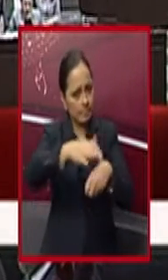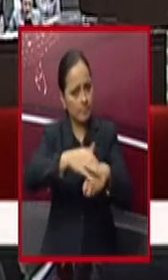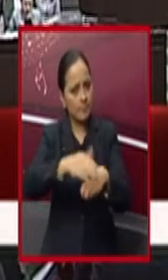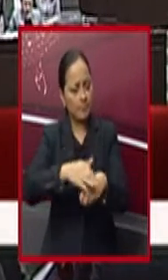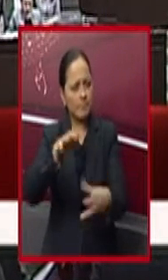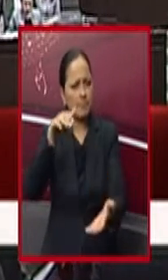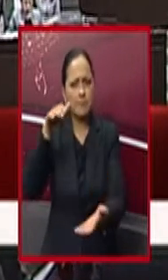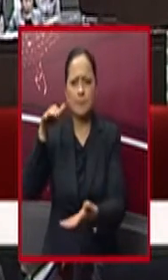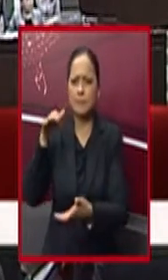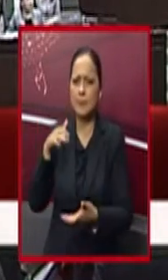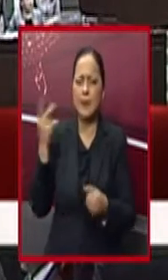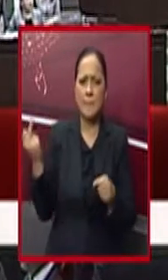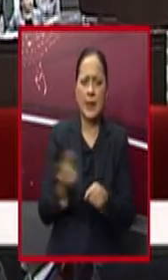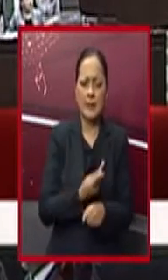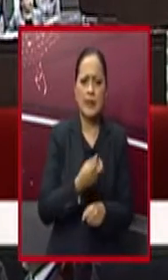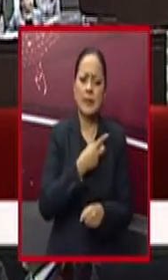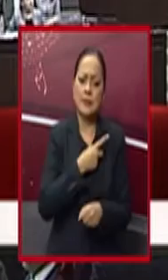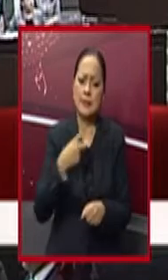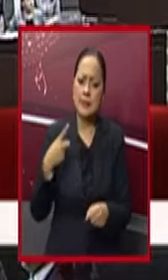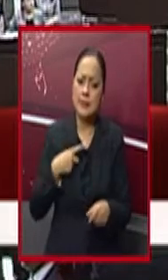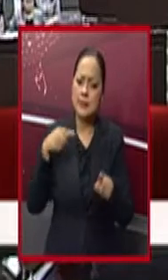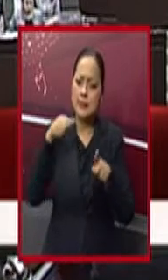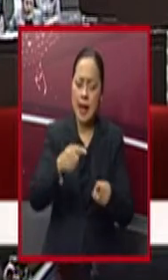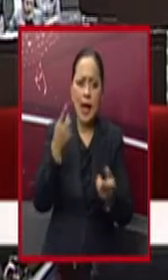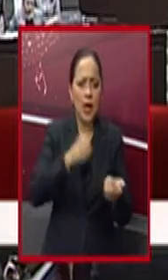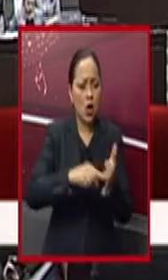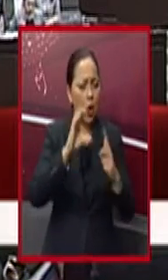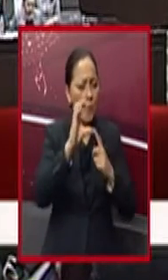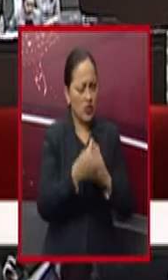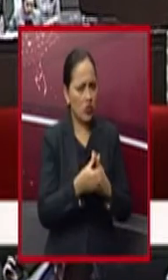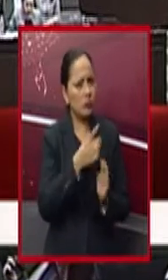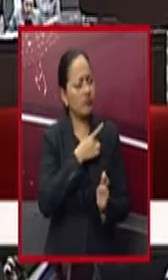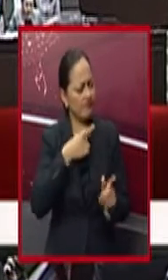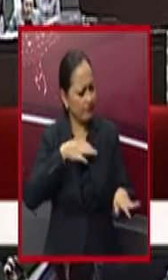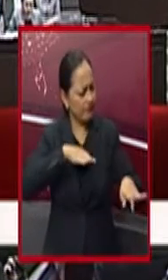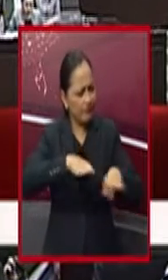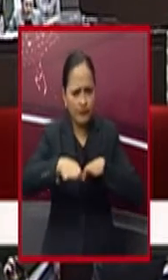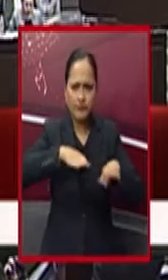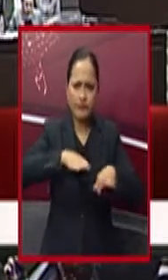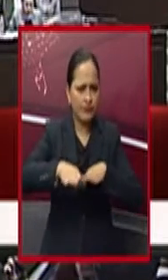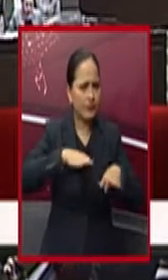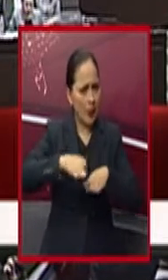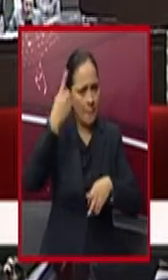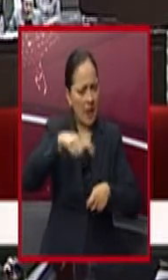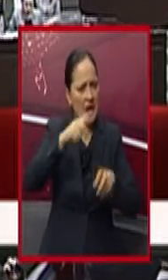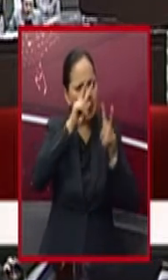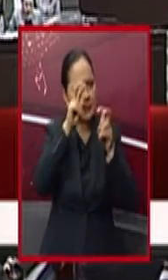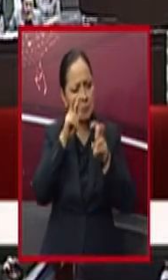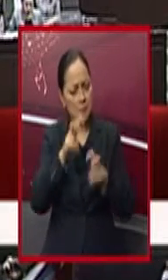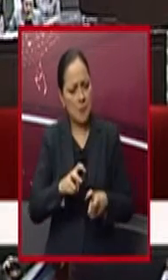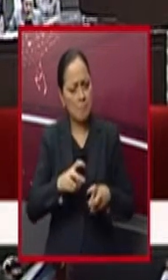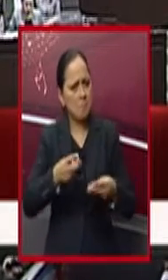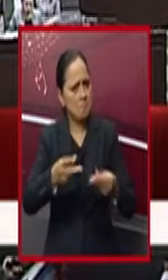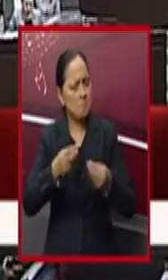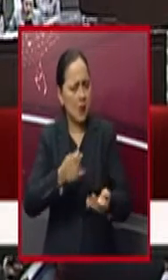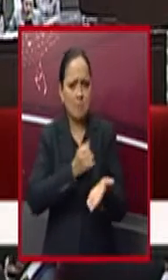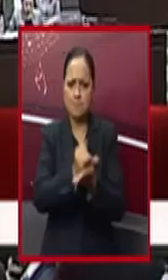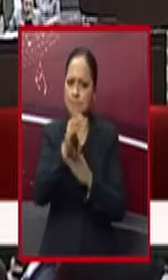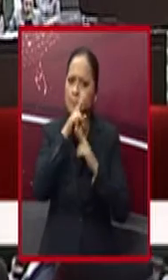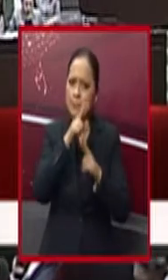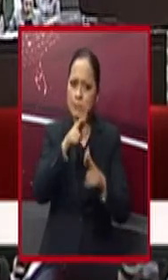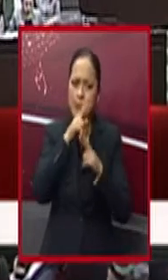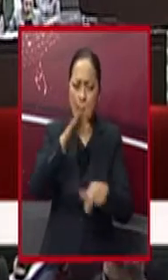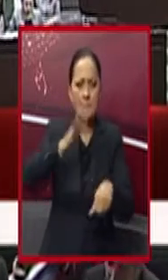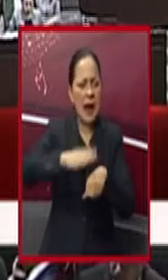consensar el abatimiento del rezago en comisiones y proveer, así, a la pronta dictaminación